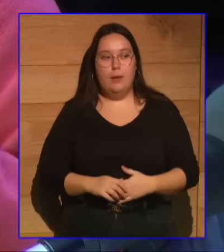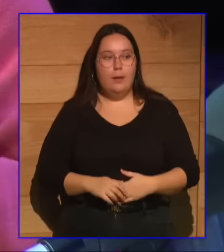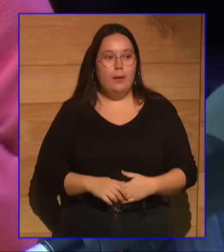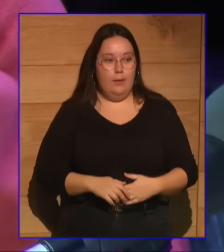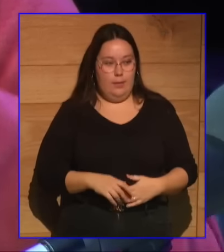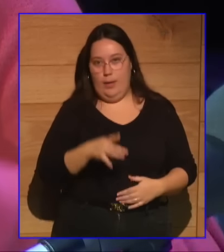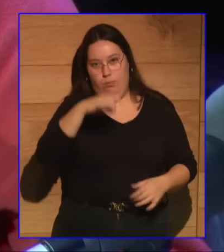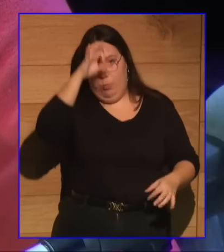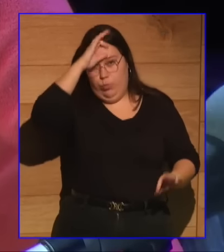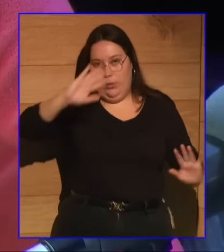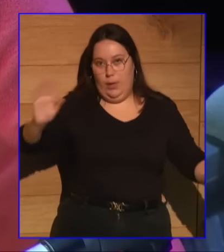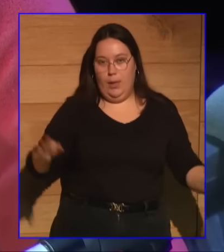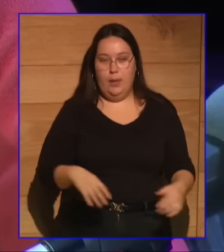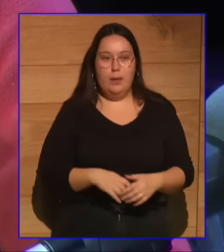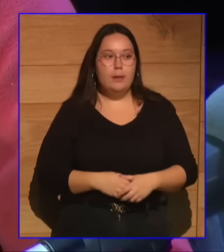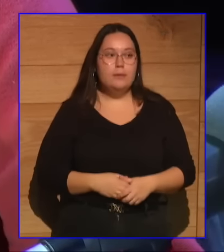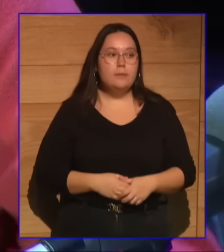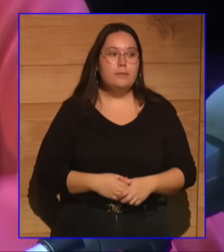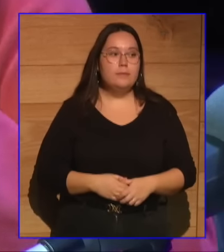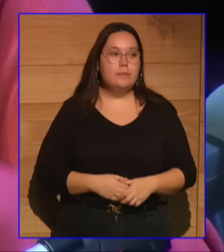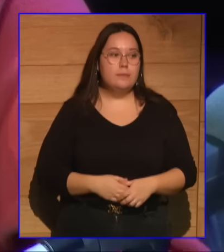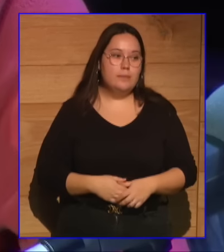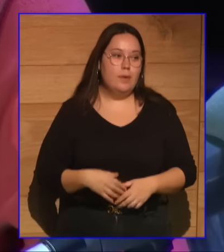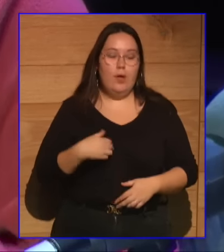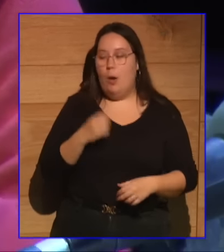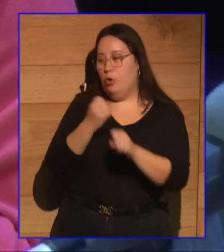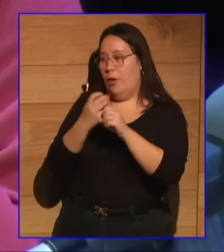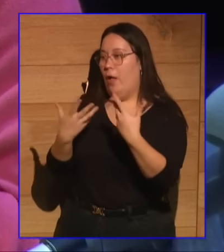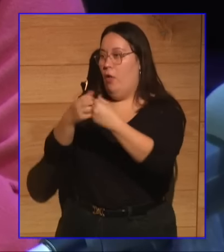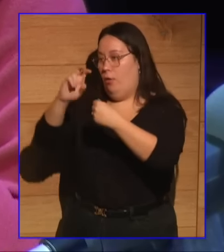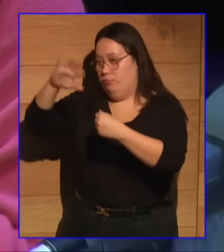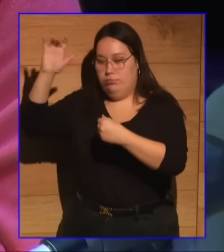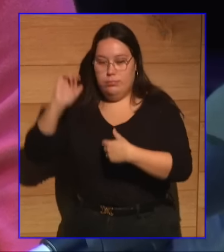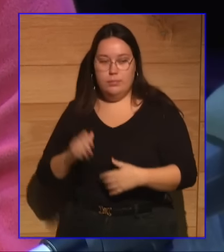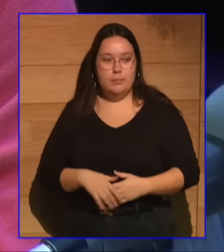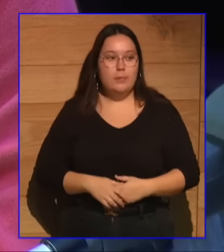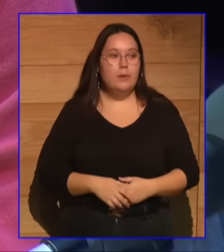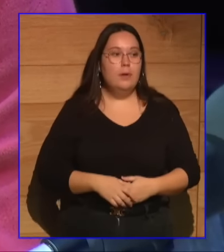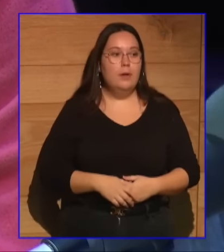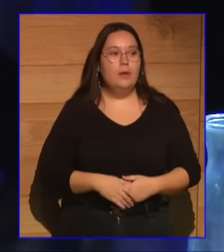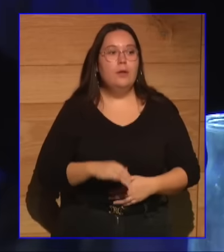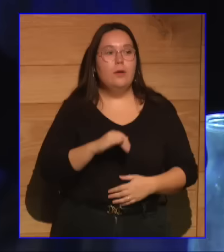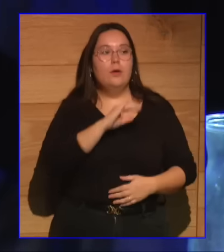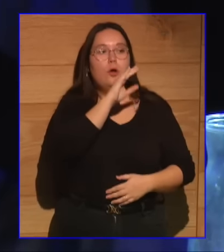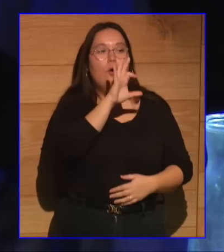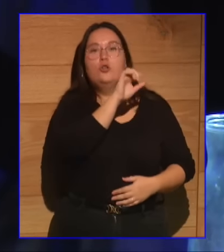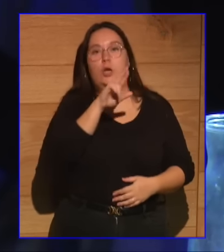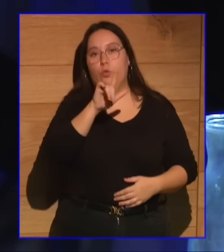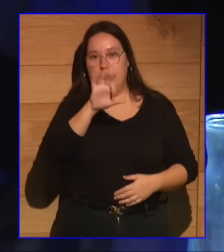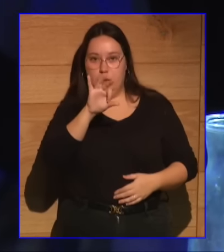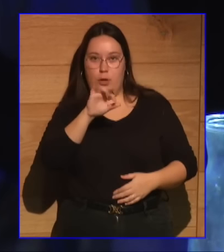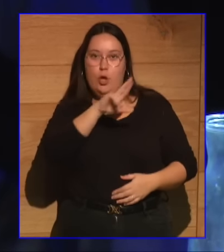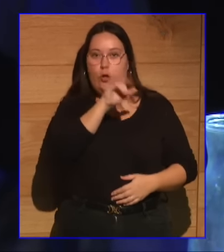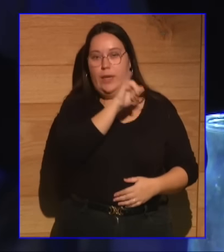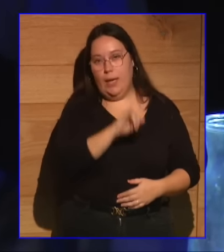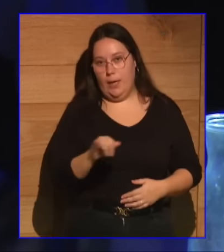dicho. Y no lo hemos comido, tío. Ha trabajado con Sinéad O'Connor. Ha trabajado con José Luis Rodríguez el Puma. Bueno, pues gente